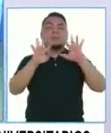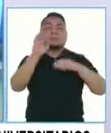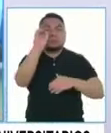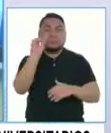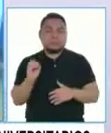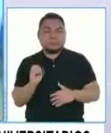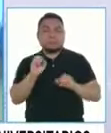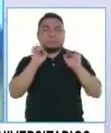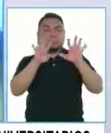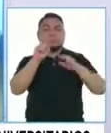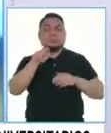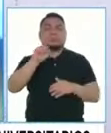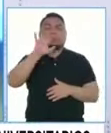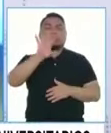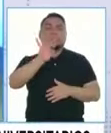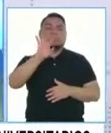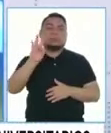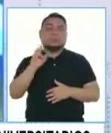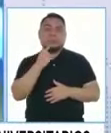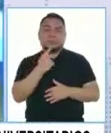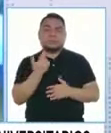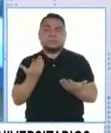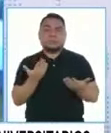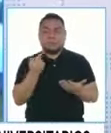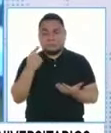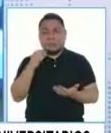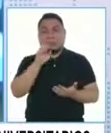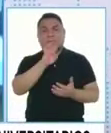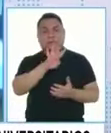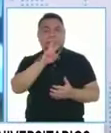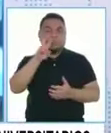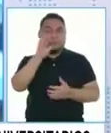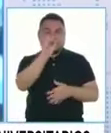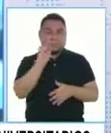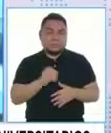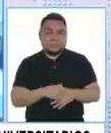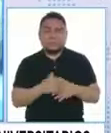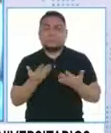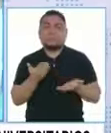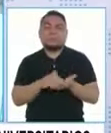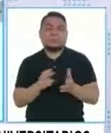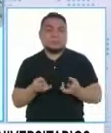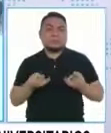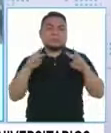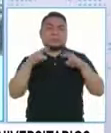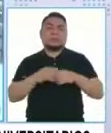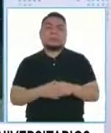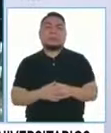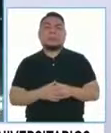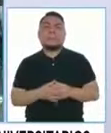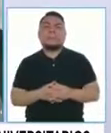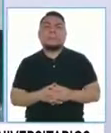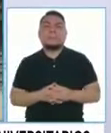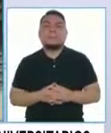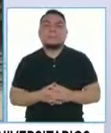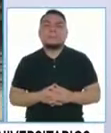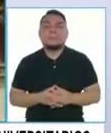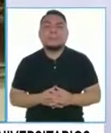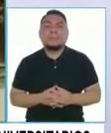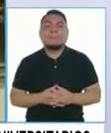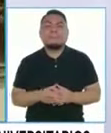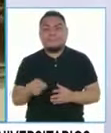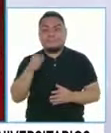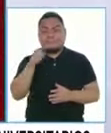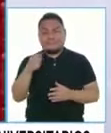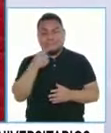9%, 9.85%, y en el caso de las privadas es 22%, ¿no? Ajá. Es más del doble en el caso de las privadas que en las públicas. Y en el caso de